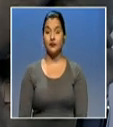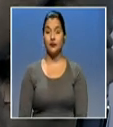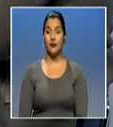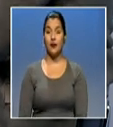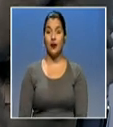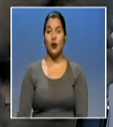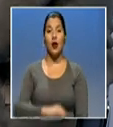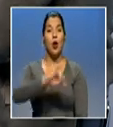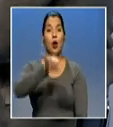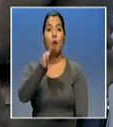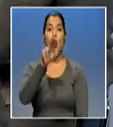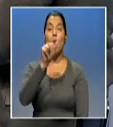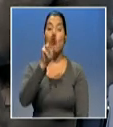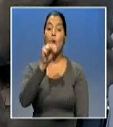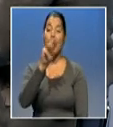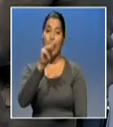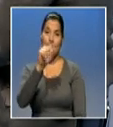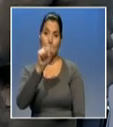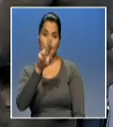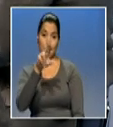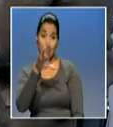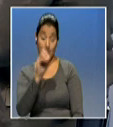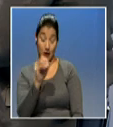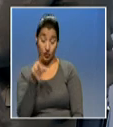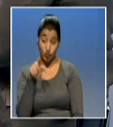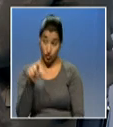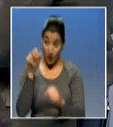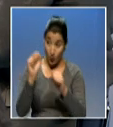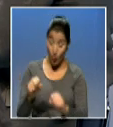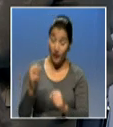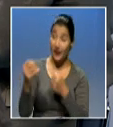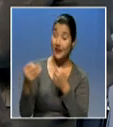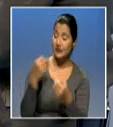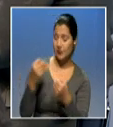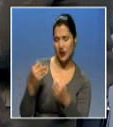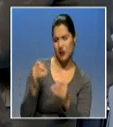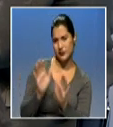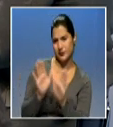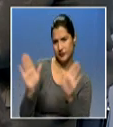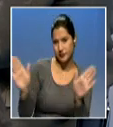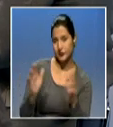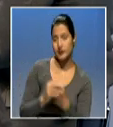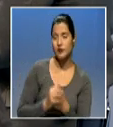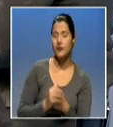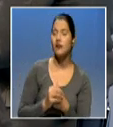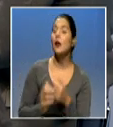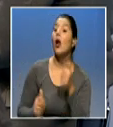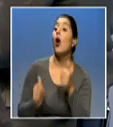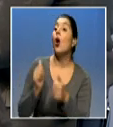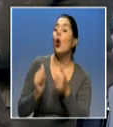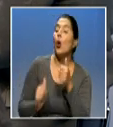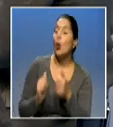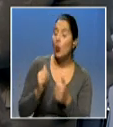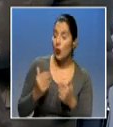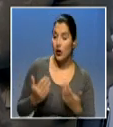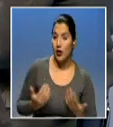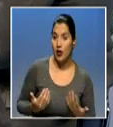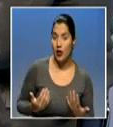Don Juan Marco, si nos podría explicar a grandes rasgos, por supuesto, cuáles fueron algunas de